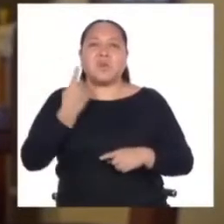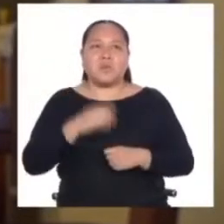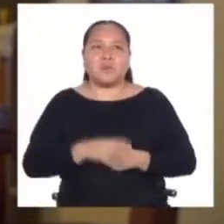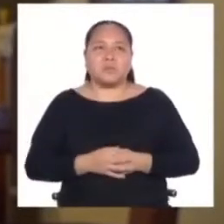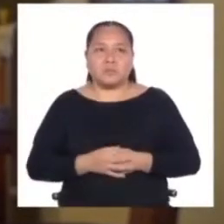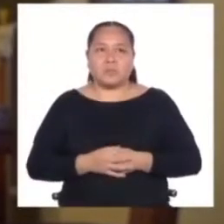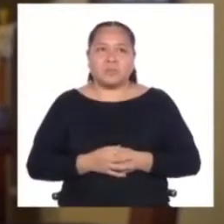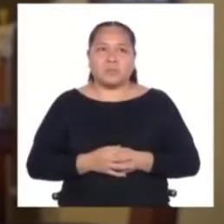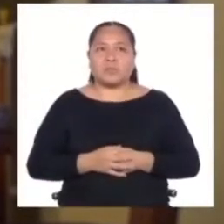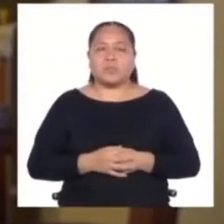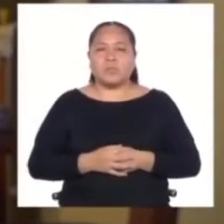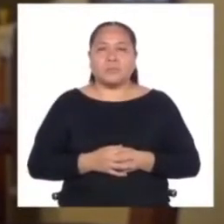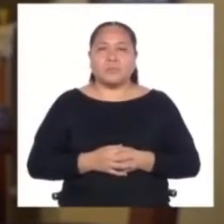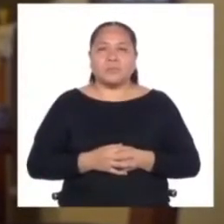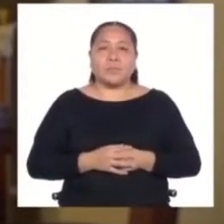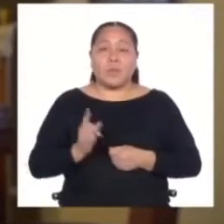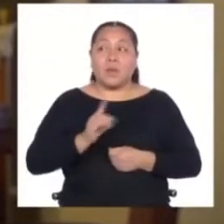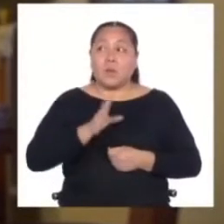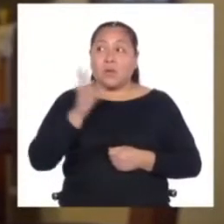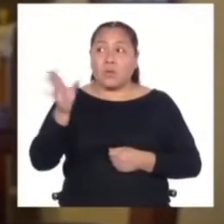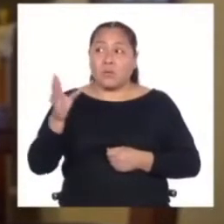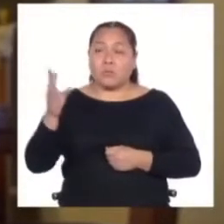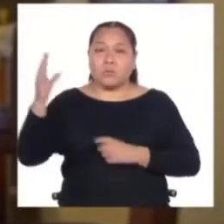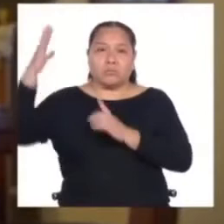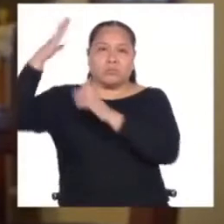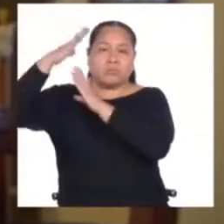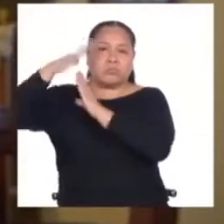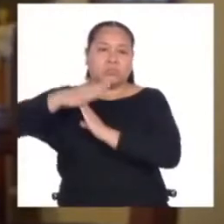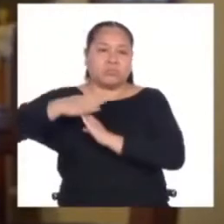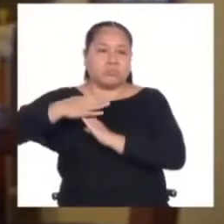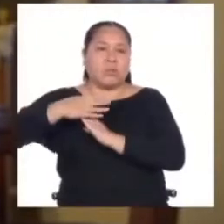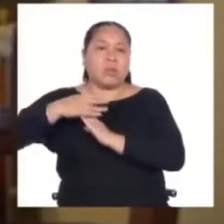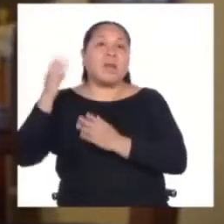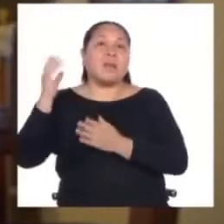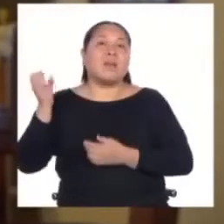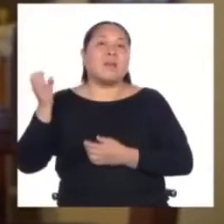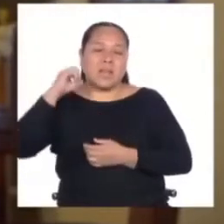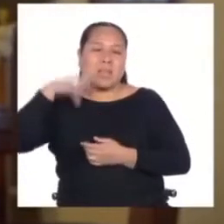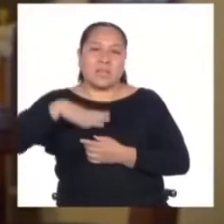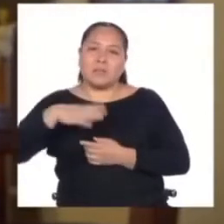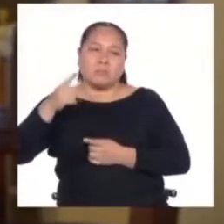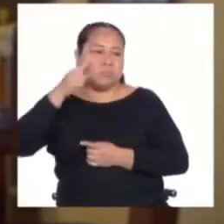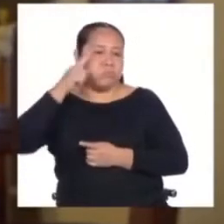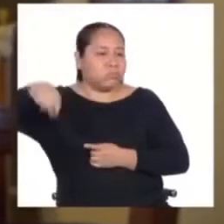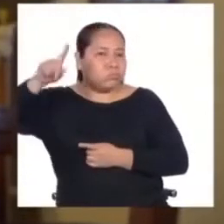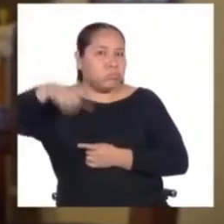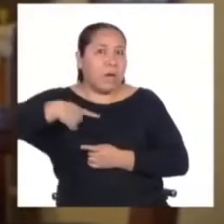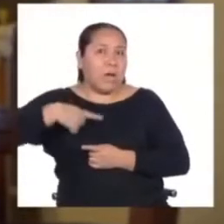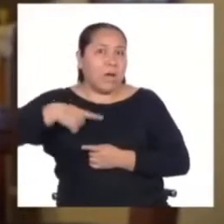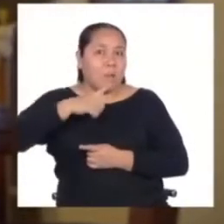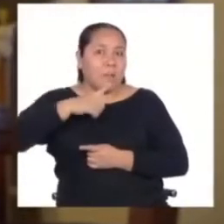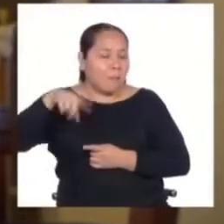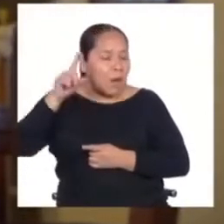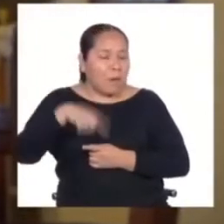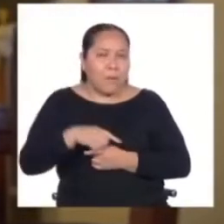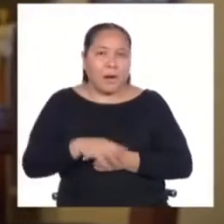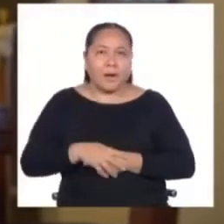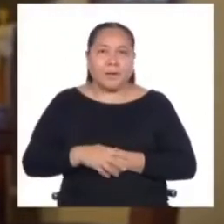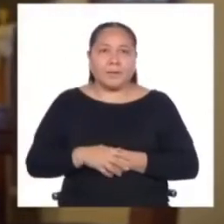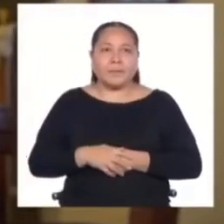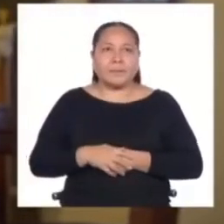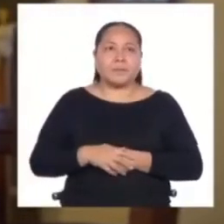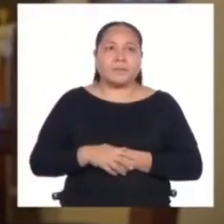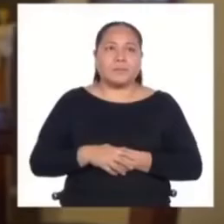Toledo le considera un demérito y se le llama la atención por esa acción, ¿no? Ahora, fue